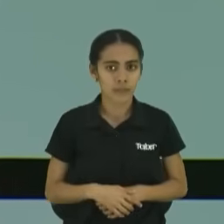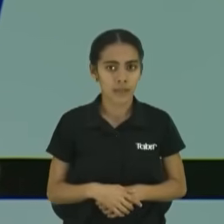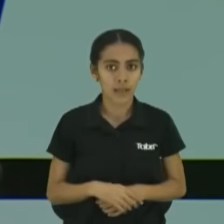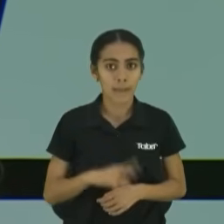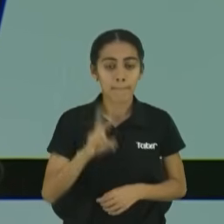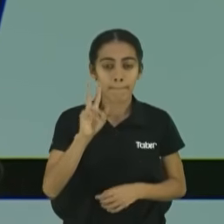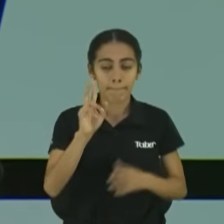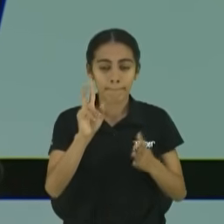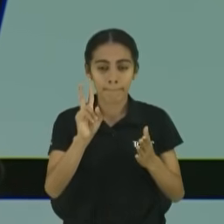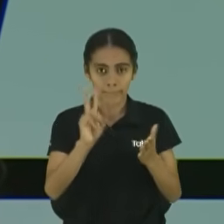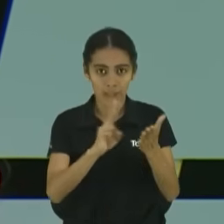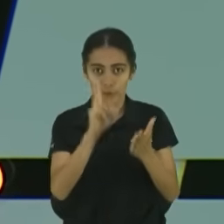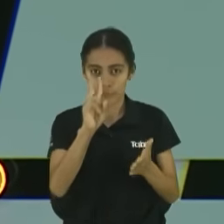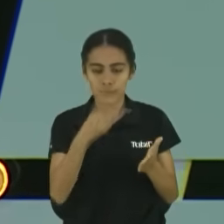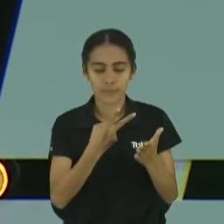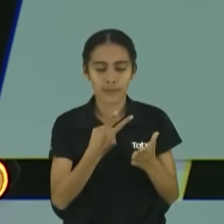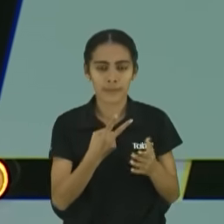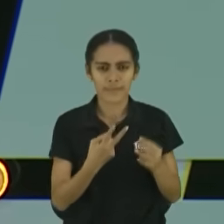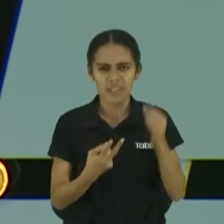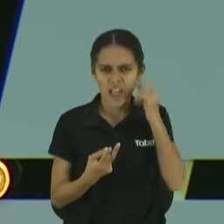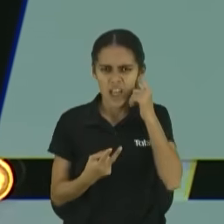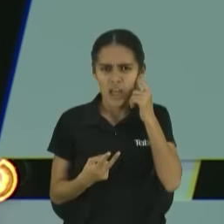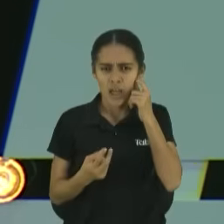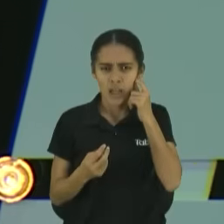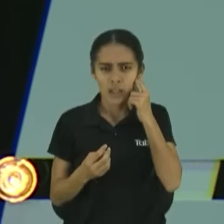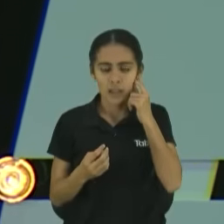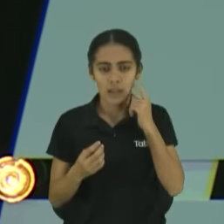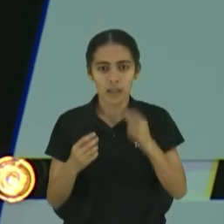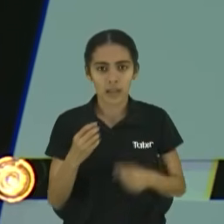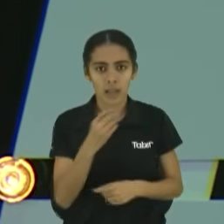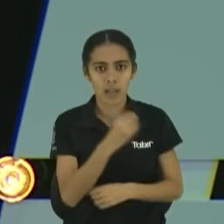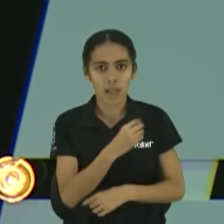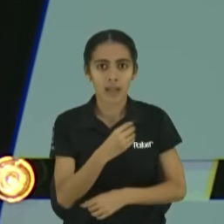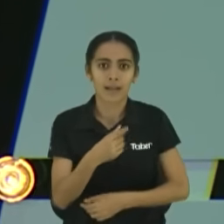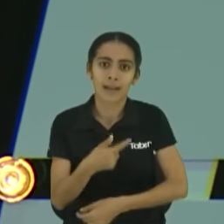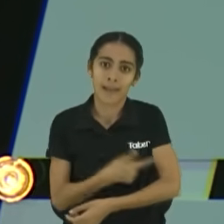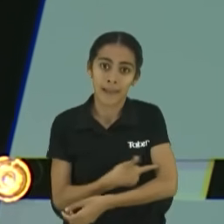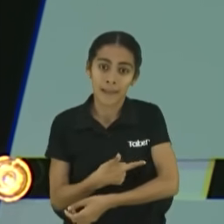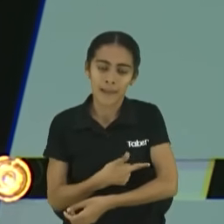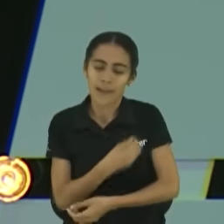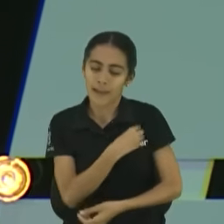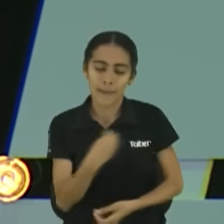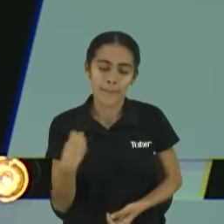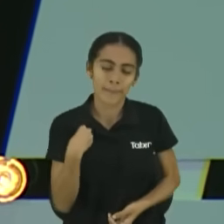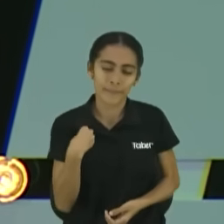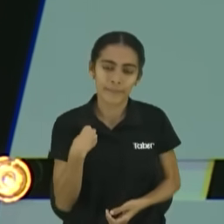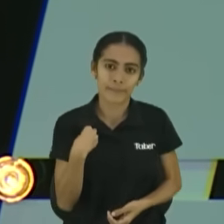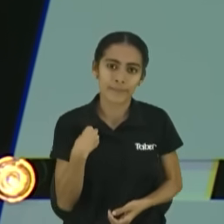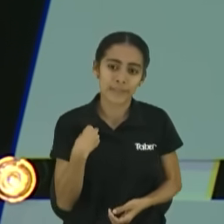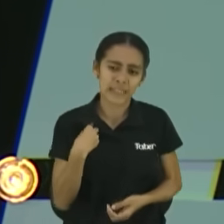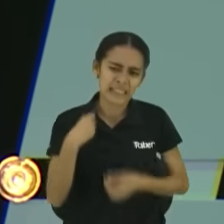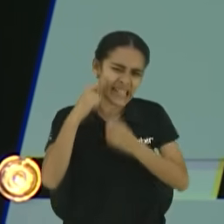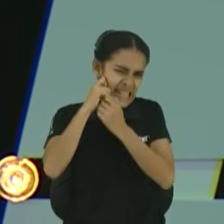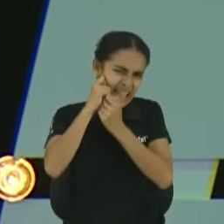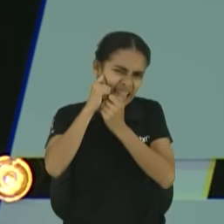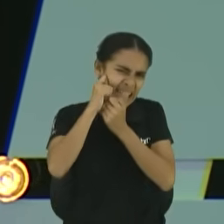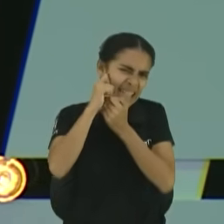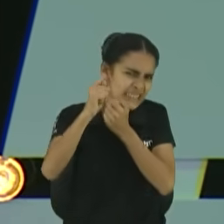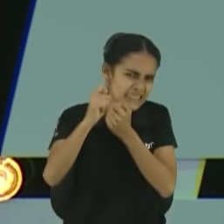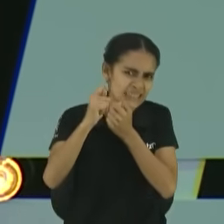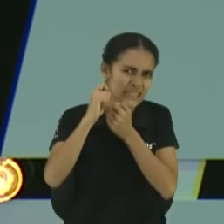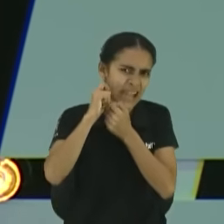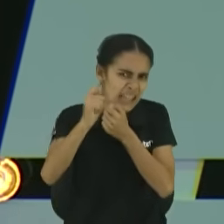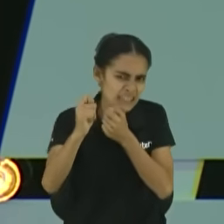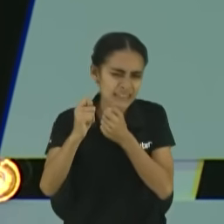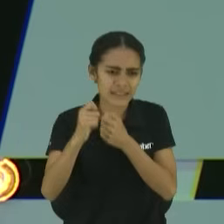primeras 2. Y yo me recuerdo a la señora que la mencioné el miércoles, porque aquí estaba mi mamá y me recordé de la señora. Esa señora agarraba con